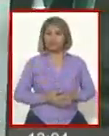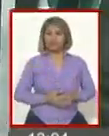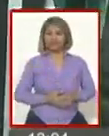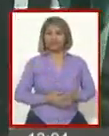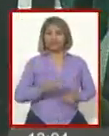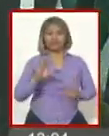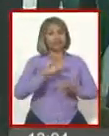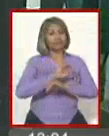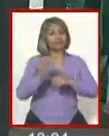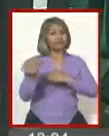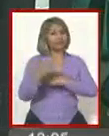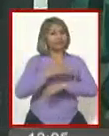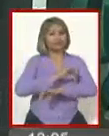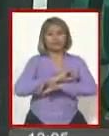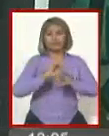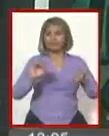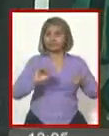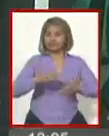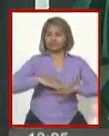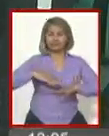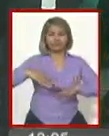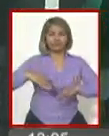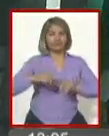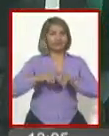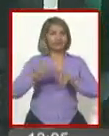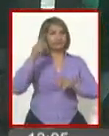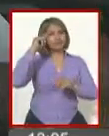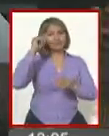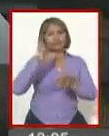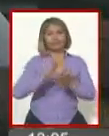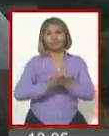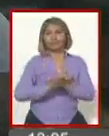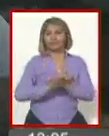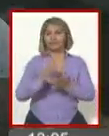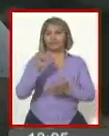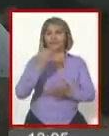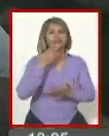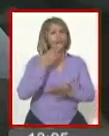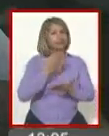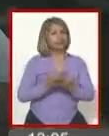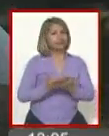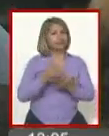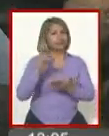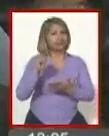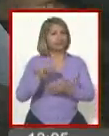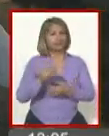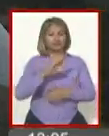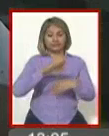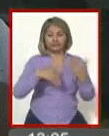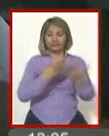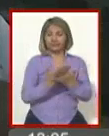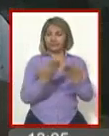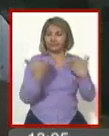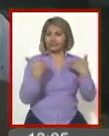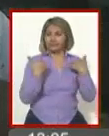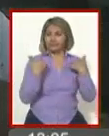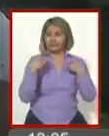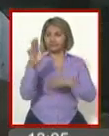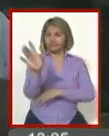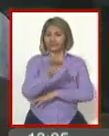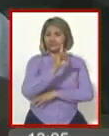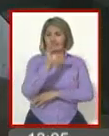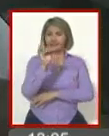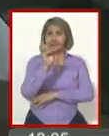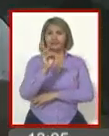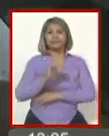No tengo conocimiento entendido todavía. Pero yo creo que no es bueno, ¿no? Yo creo que todo lo que tenemos acá en